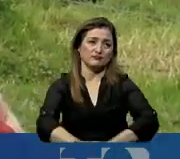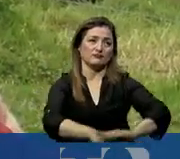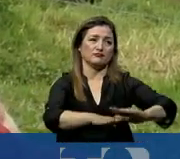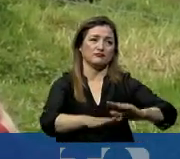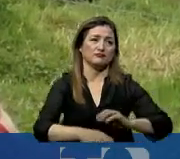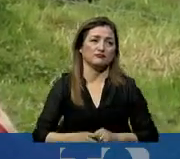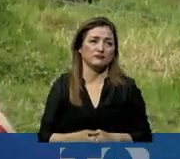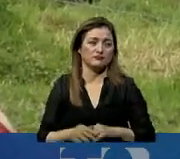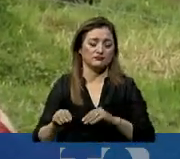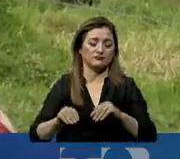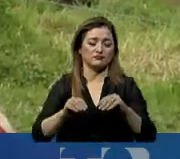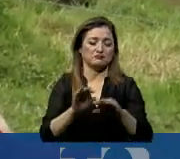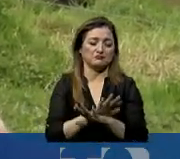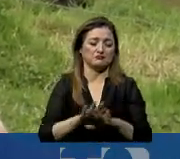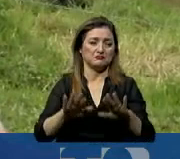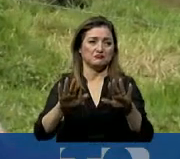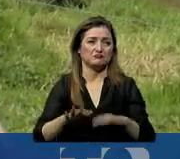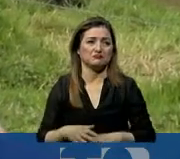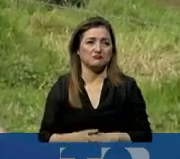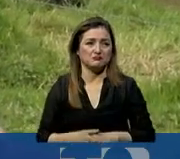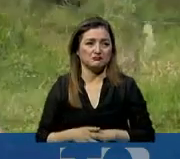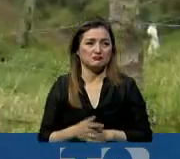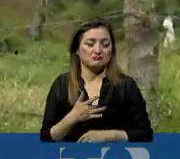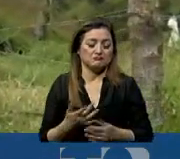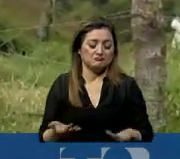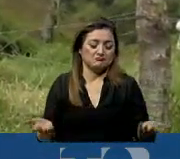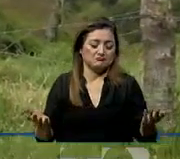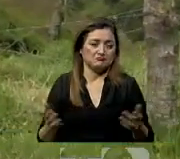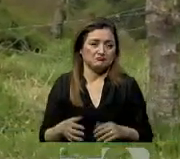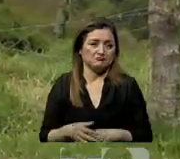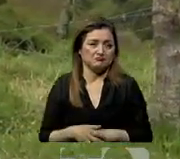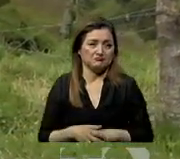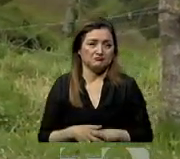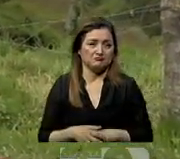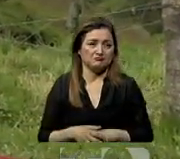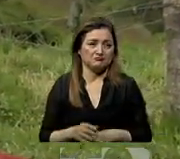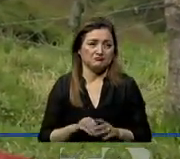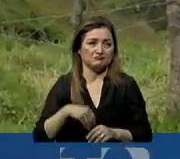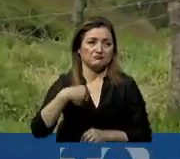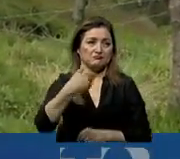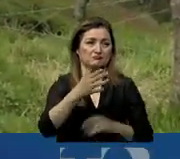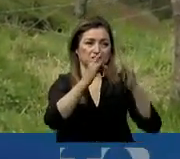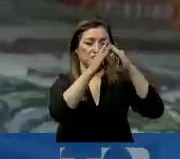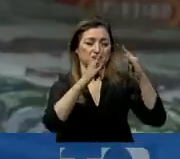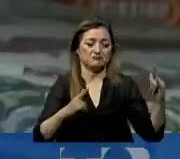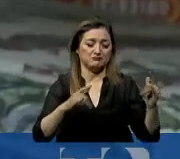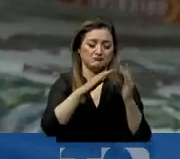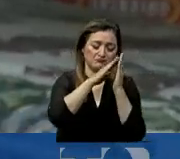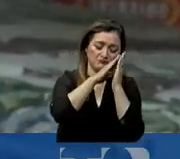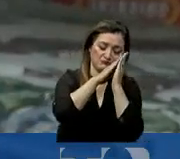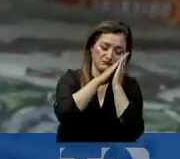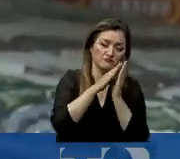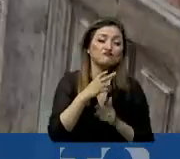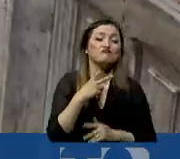acabó el terreno, me quedé así. Yo estoy durmiendo así afuera en una carpita. El miedo